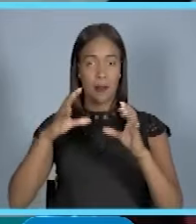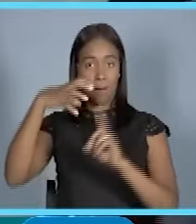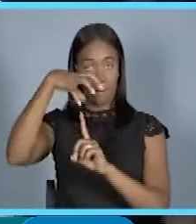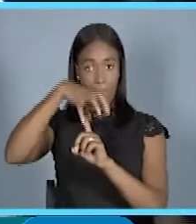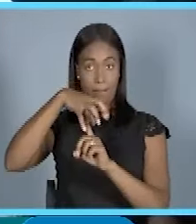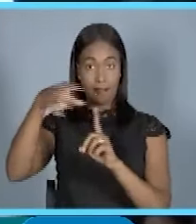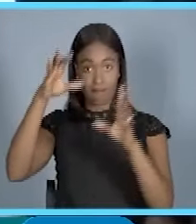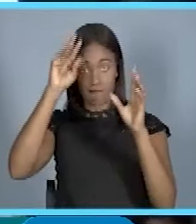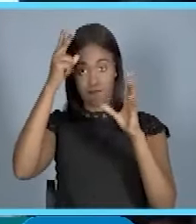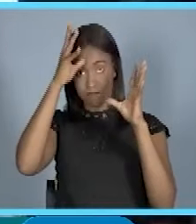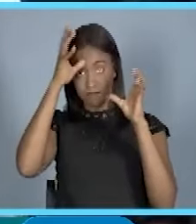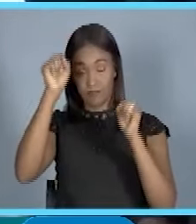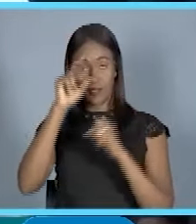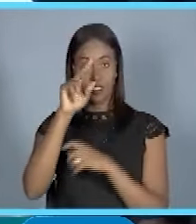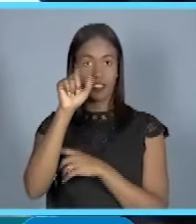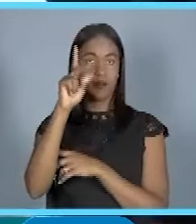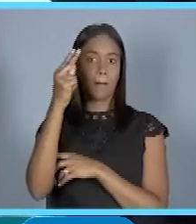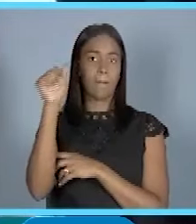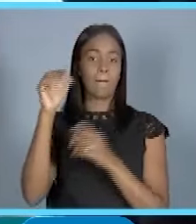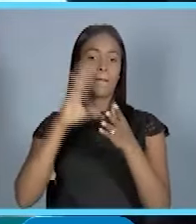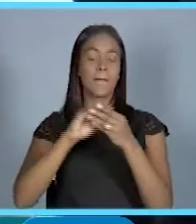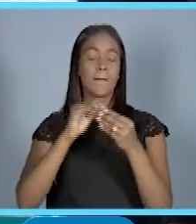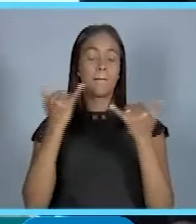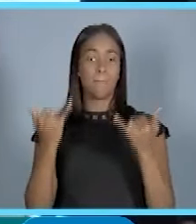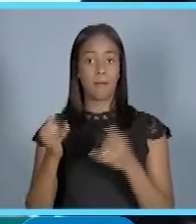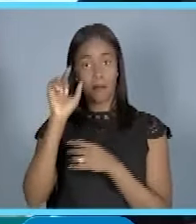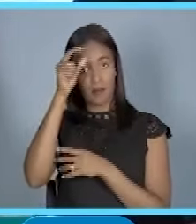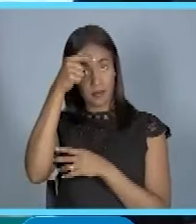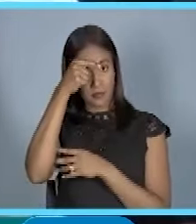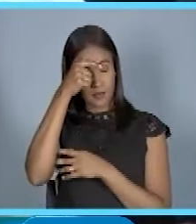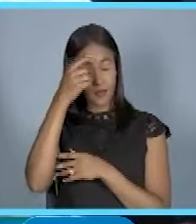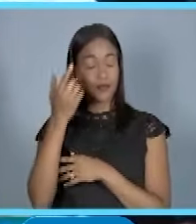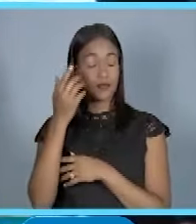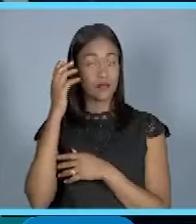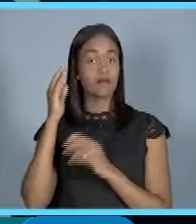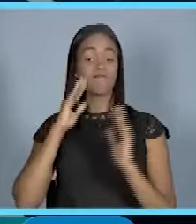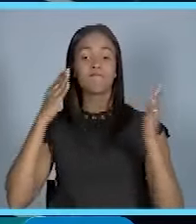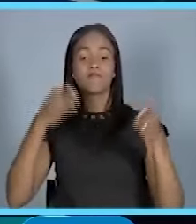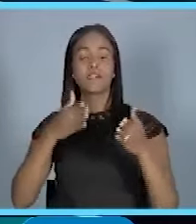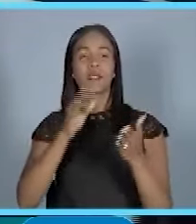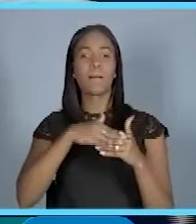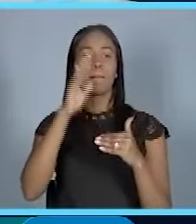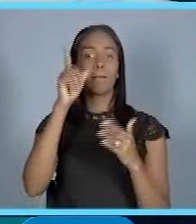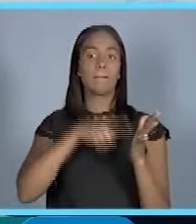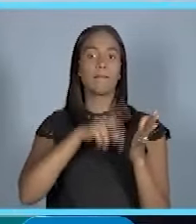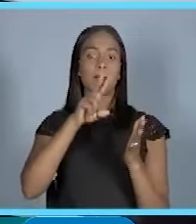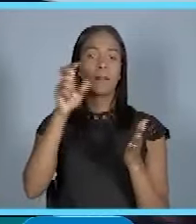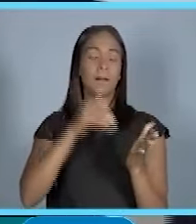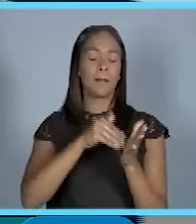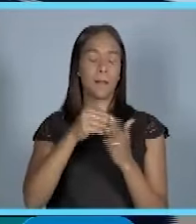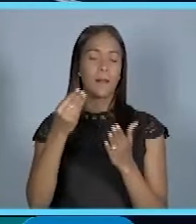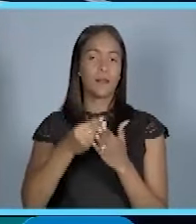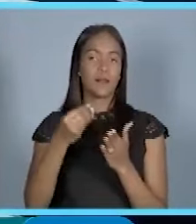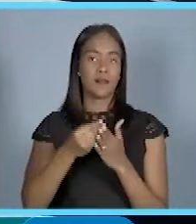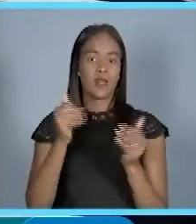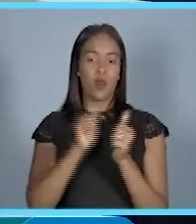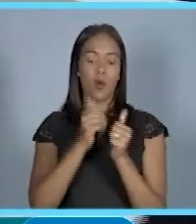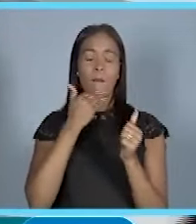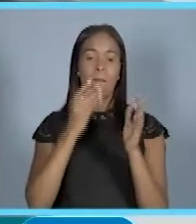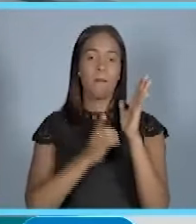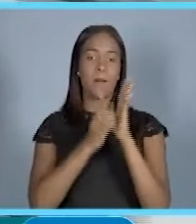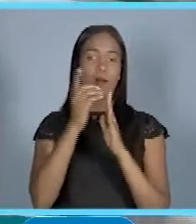la vicepresidenta Raquel Peña resaltó que el presente gobierno ha destinado más de 1.200 millones de pesos al